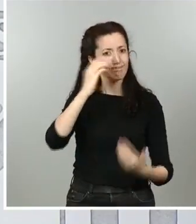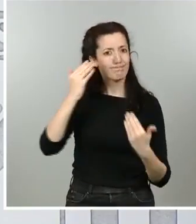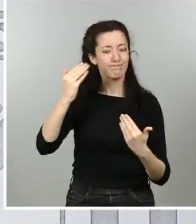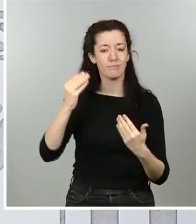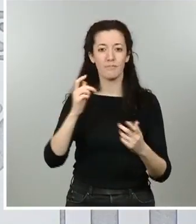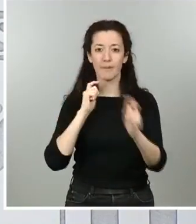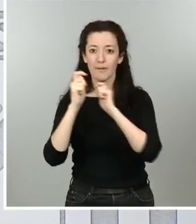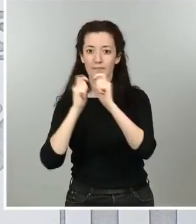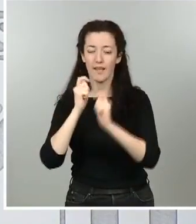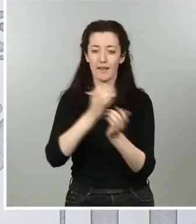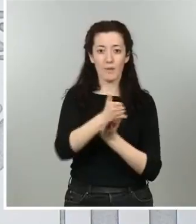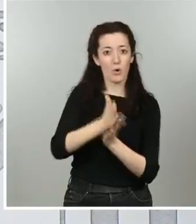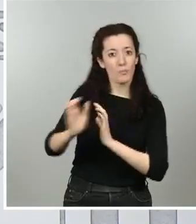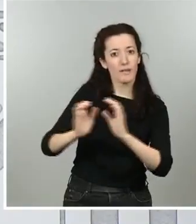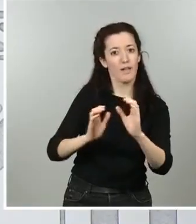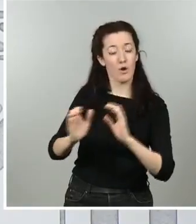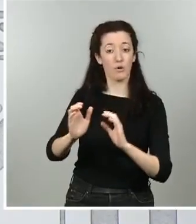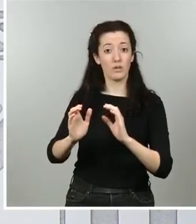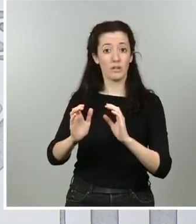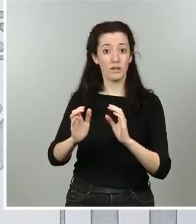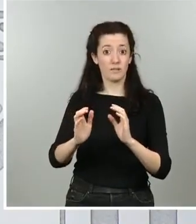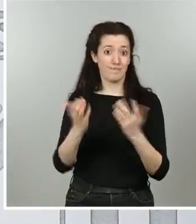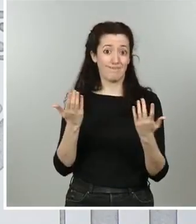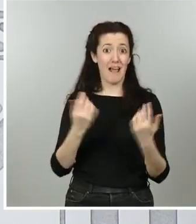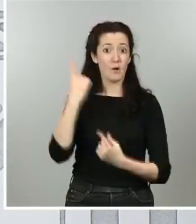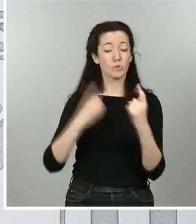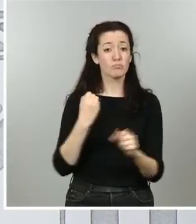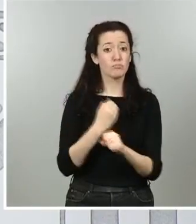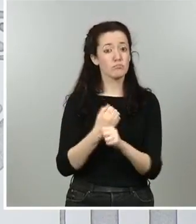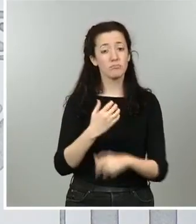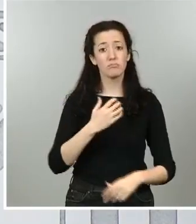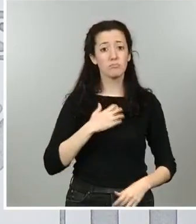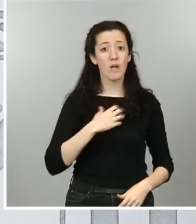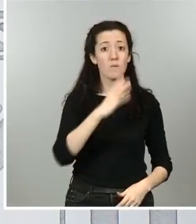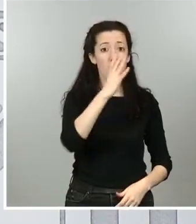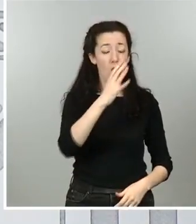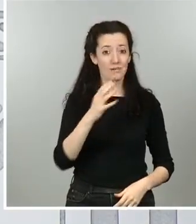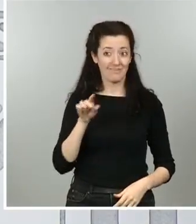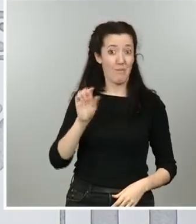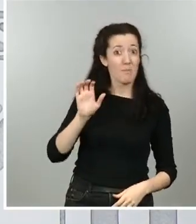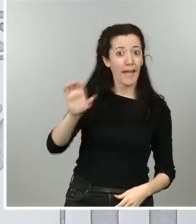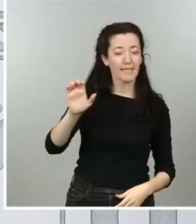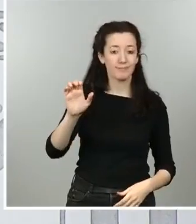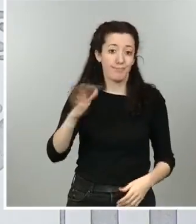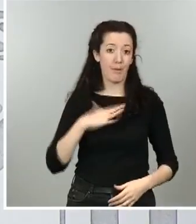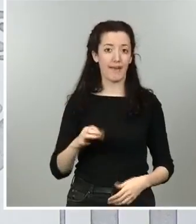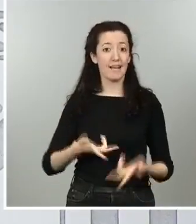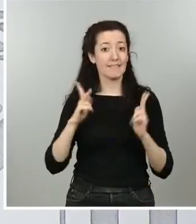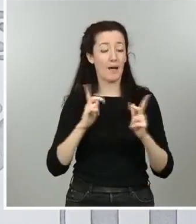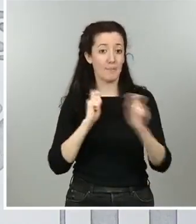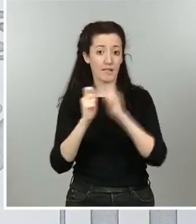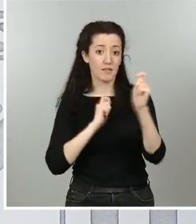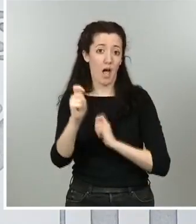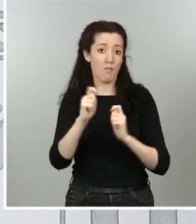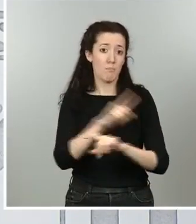comunicación, que no pueden ejercer su labor en aquellos países donde, por alguna razón, o está prohibida o está limitada la libertad de